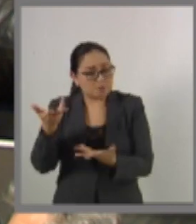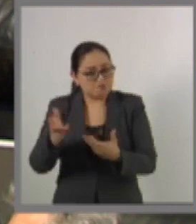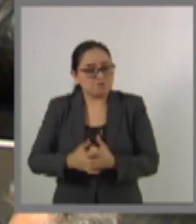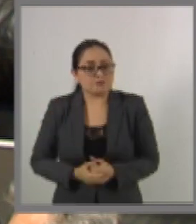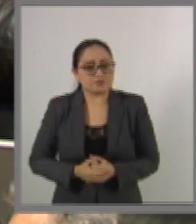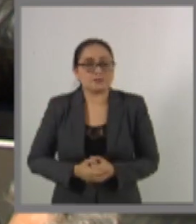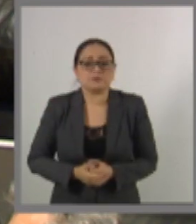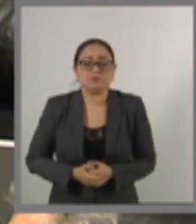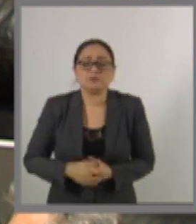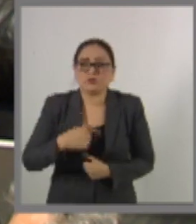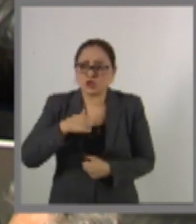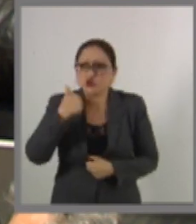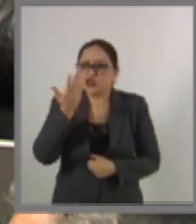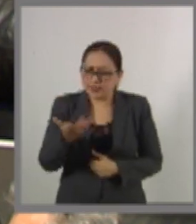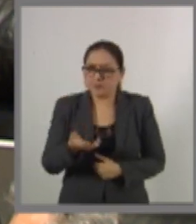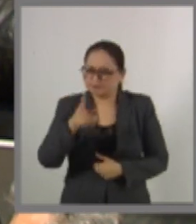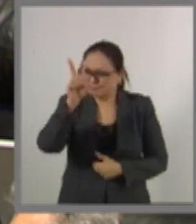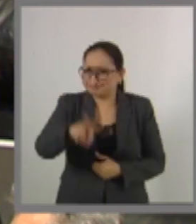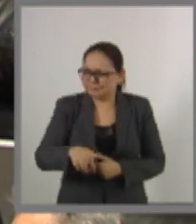Y sí quiero que nos invites